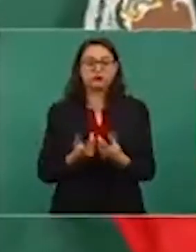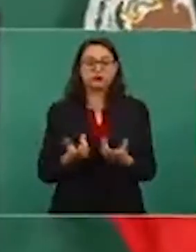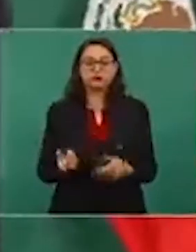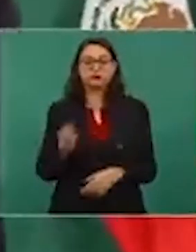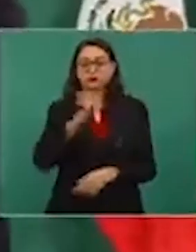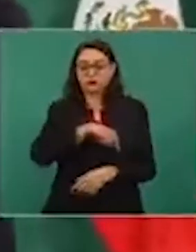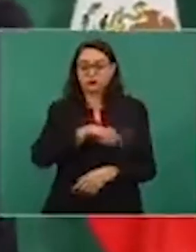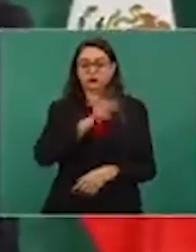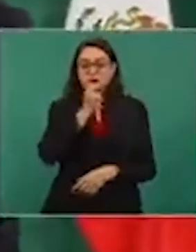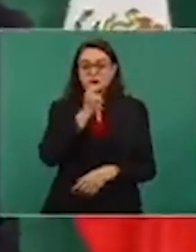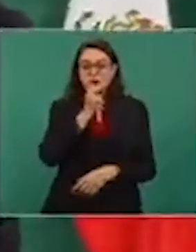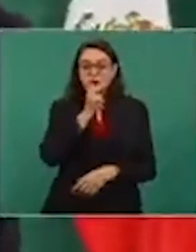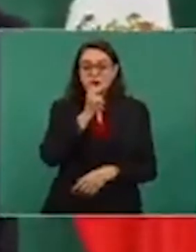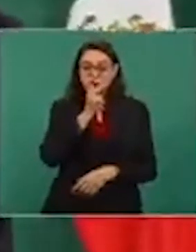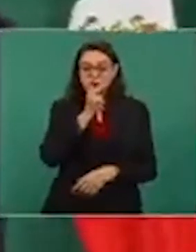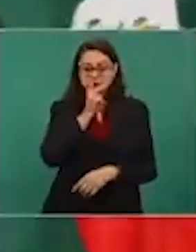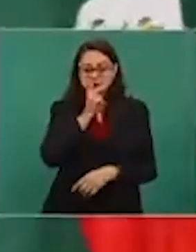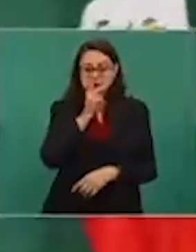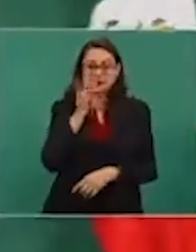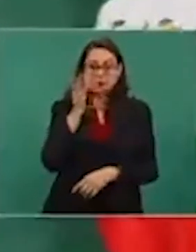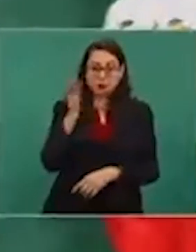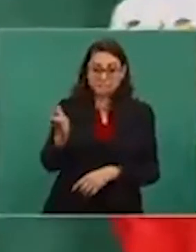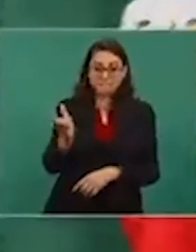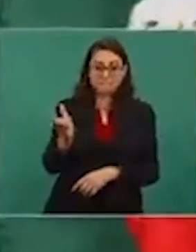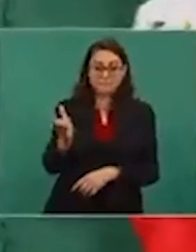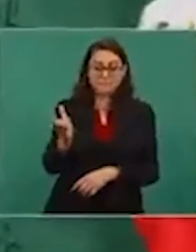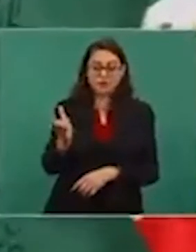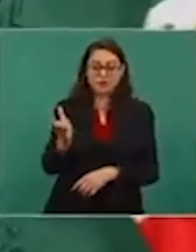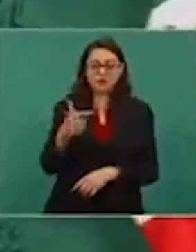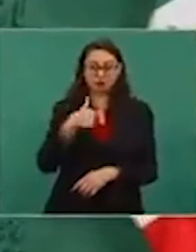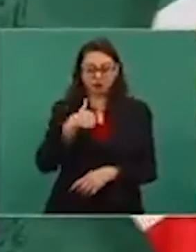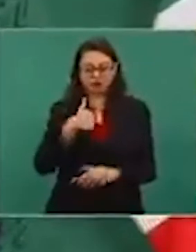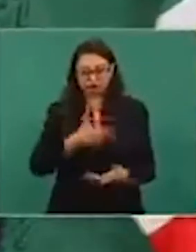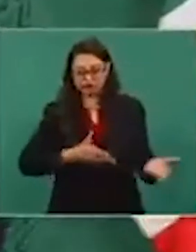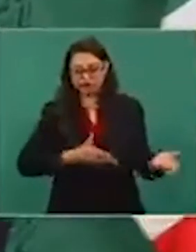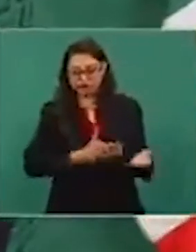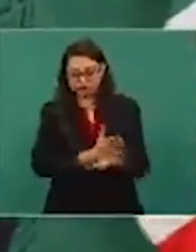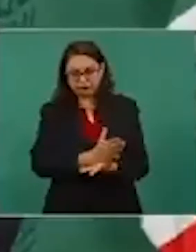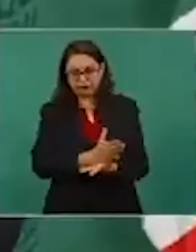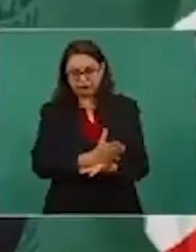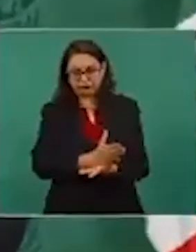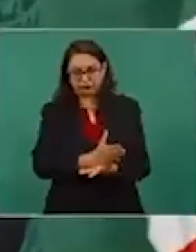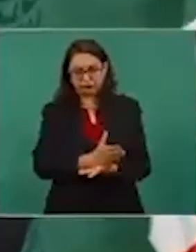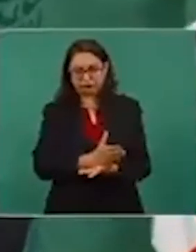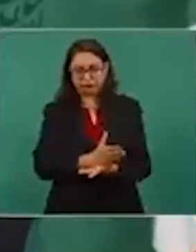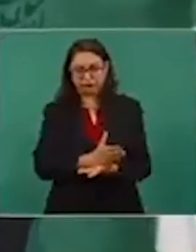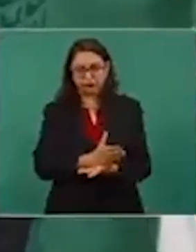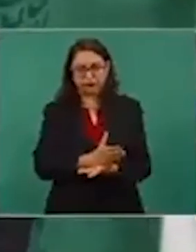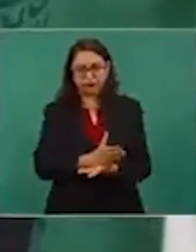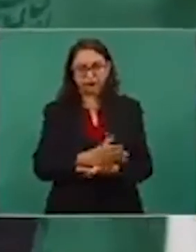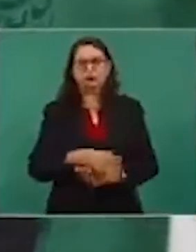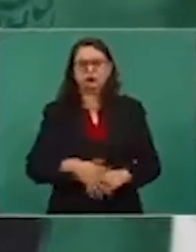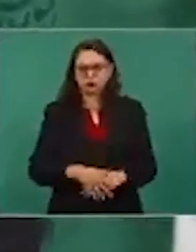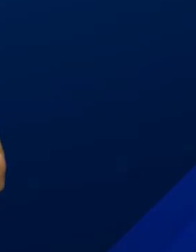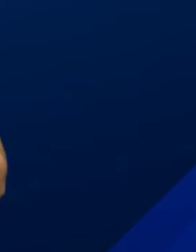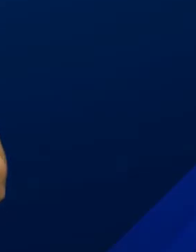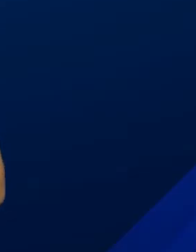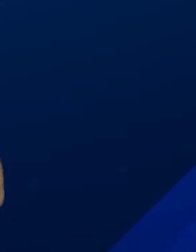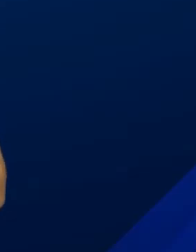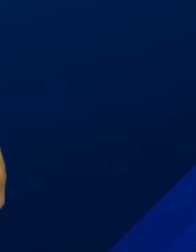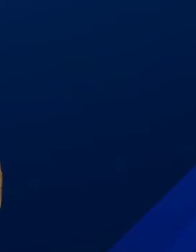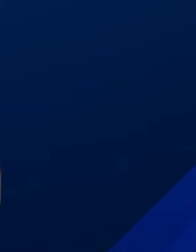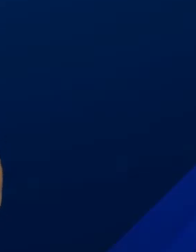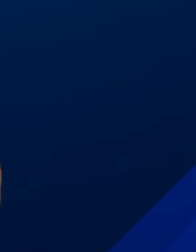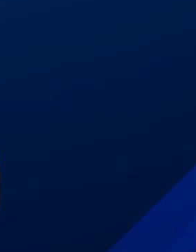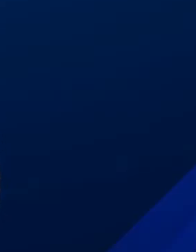papá pidió que interviniéramos, lo vamos a hacer. Hay